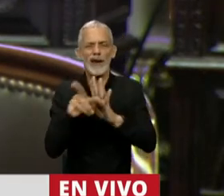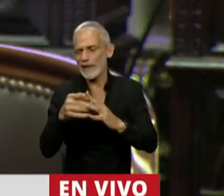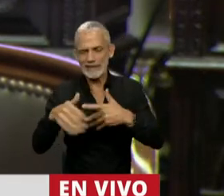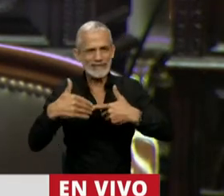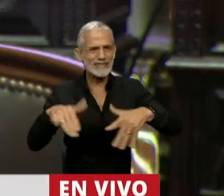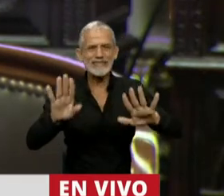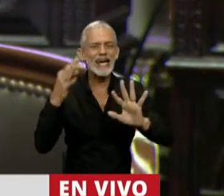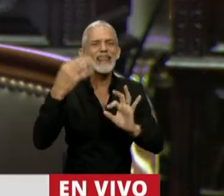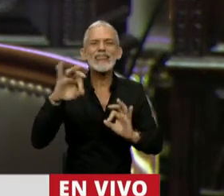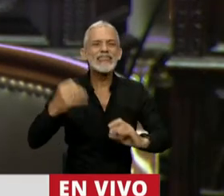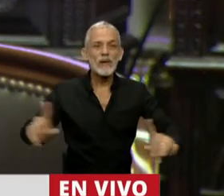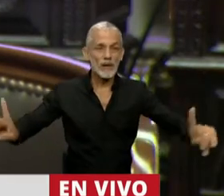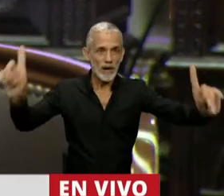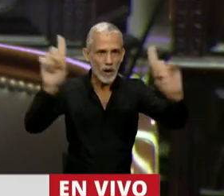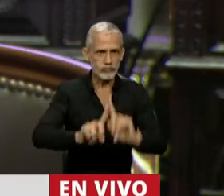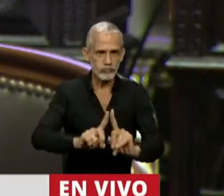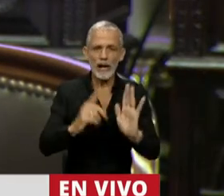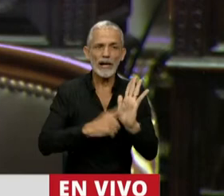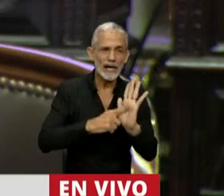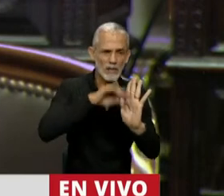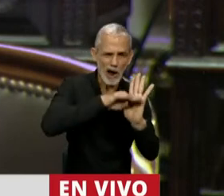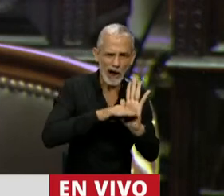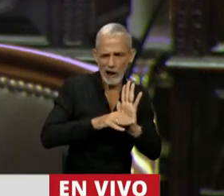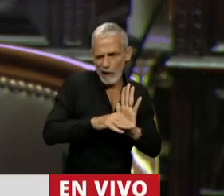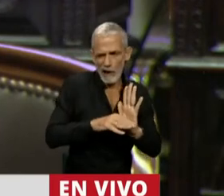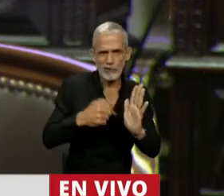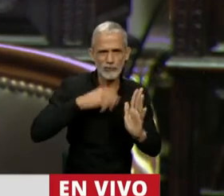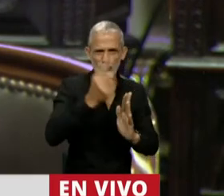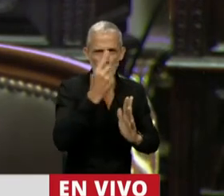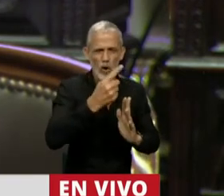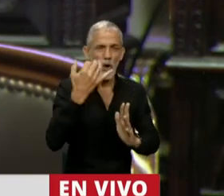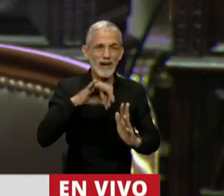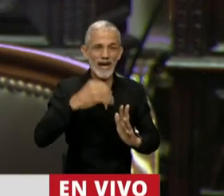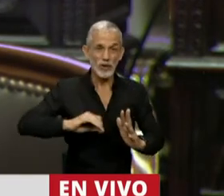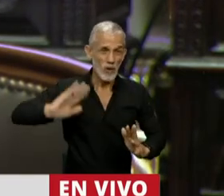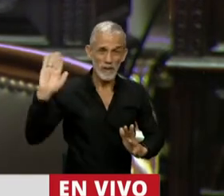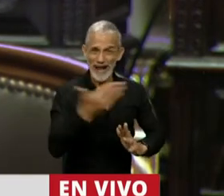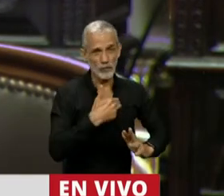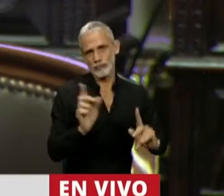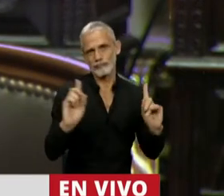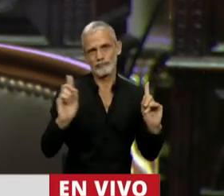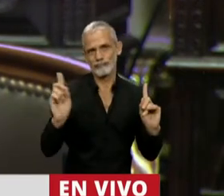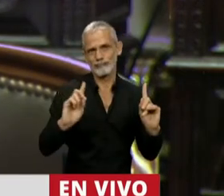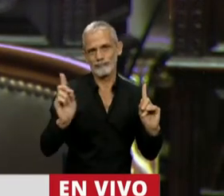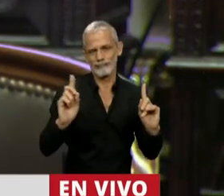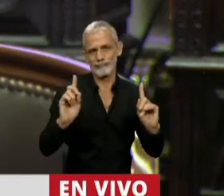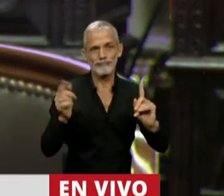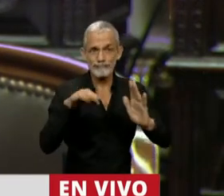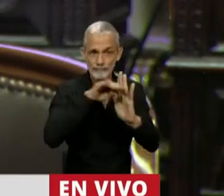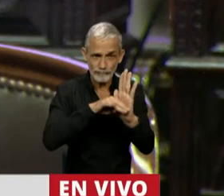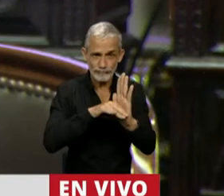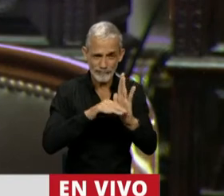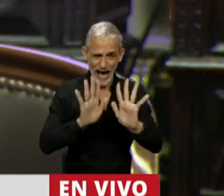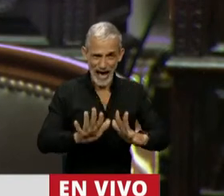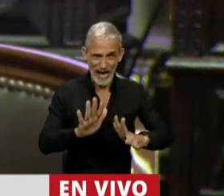carece de la atribución de reglamentar con carácter obligatorio para el todo. La regla